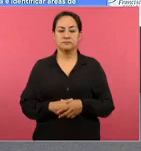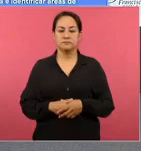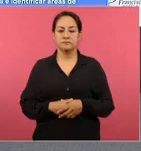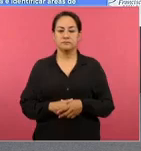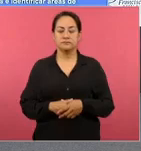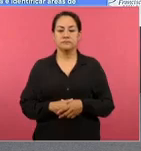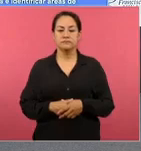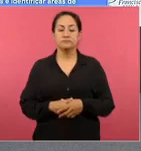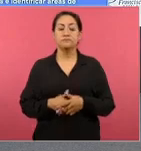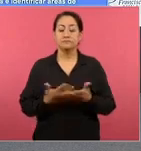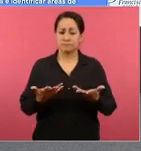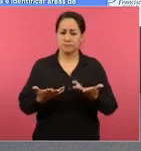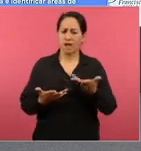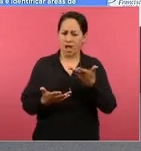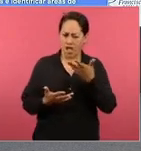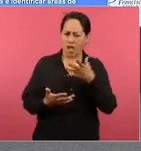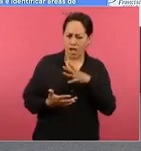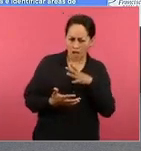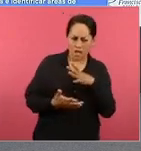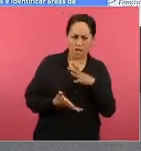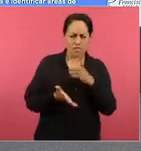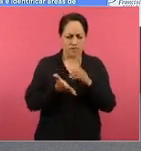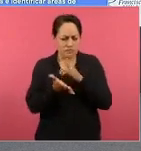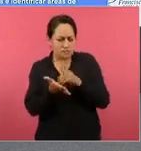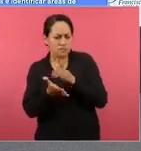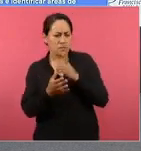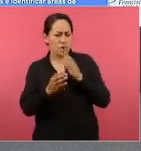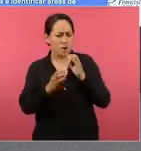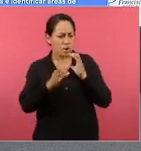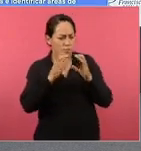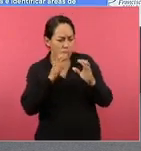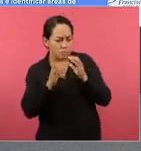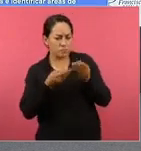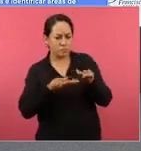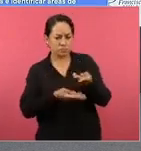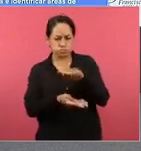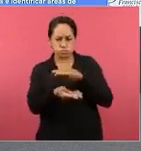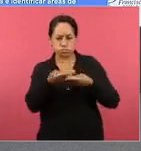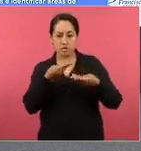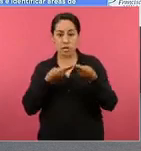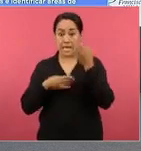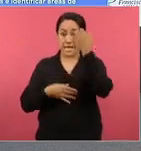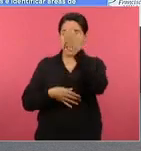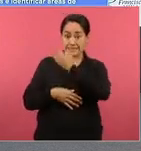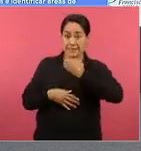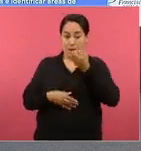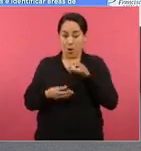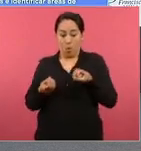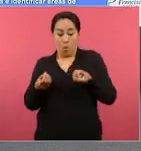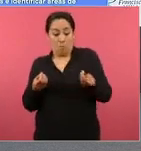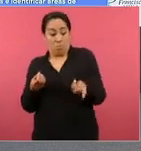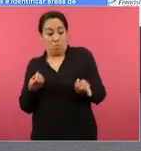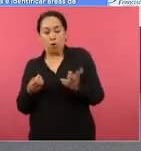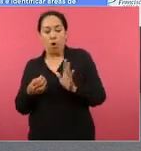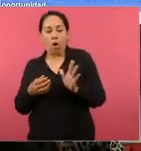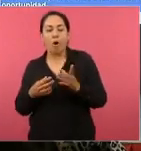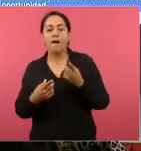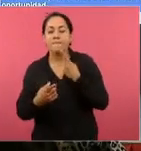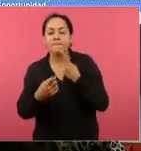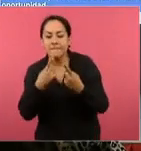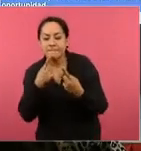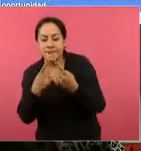hay constante retroalimentación, una evaluación entendida en sentido amplio, no solamente en sentido